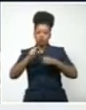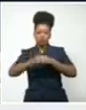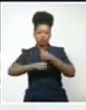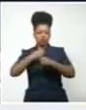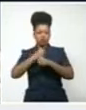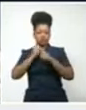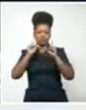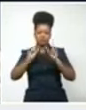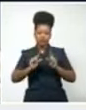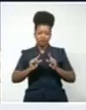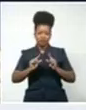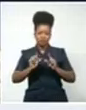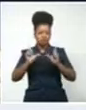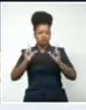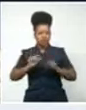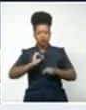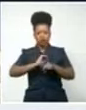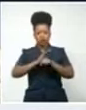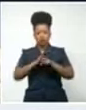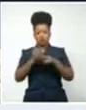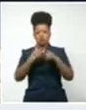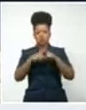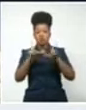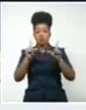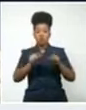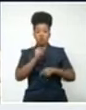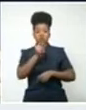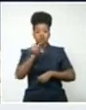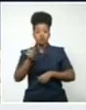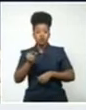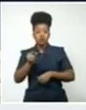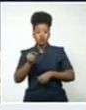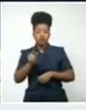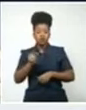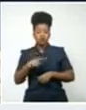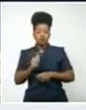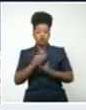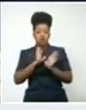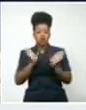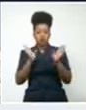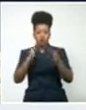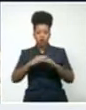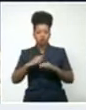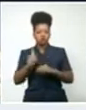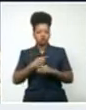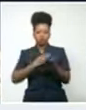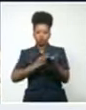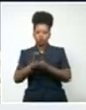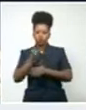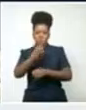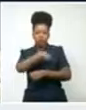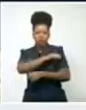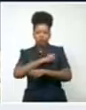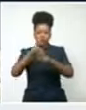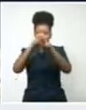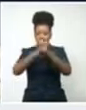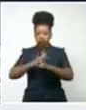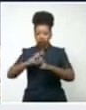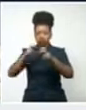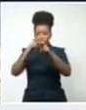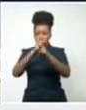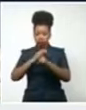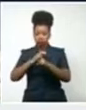pero mientras menos casos tengamos, más vamos a estudiar para poder demostrar que no existen casos que